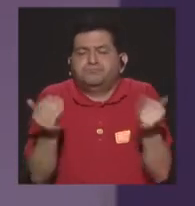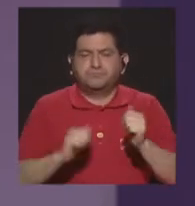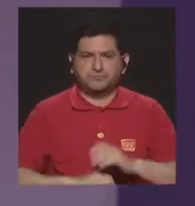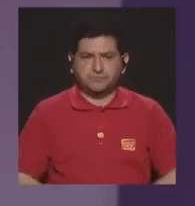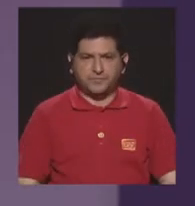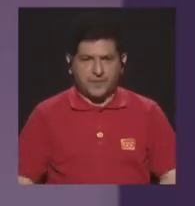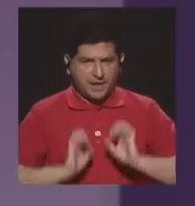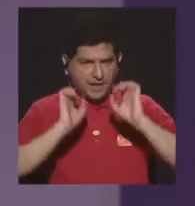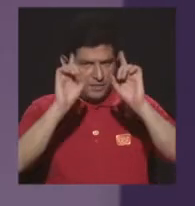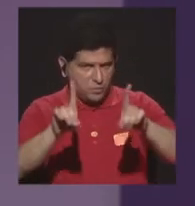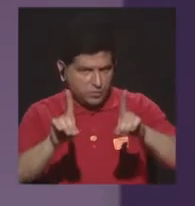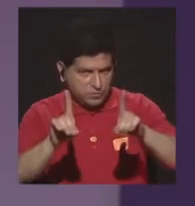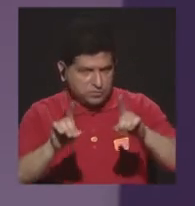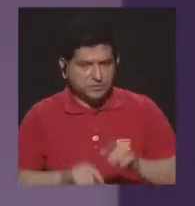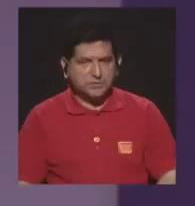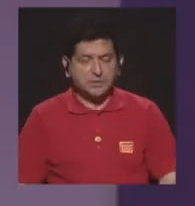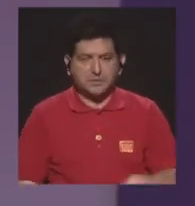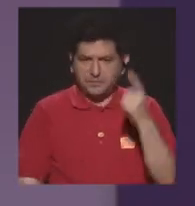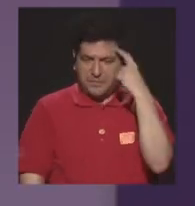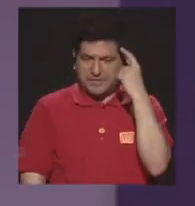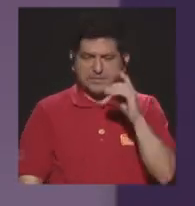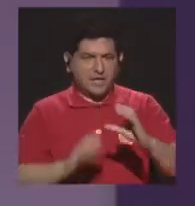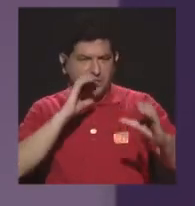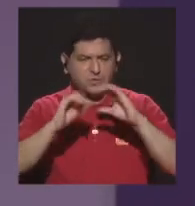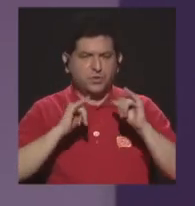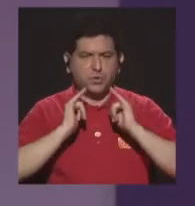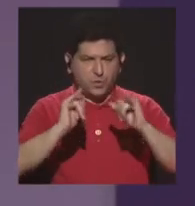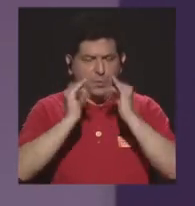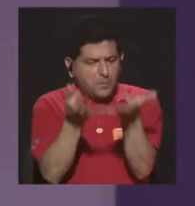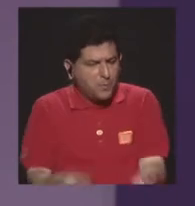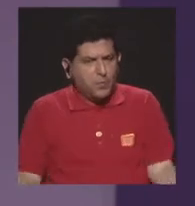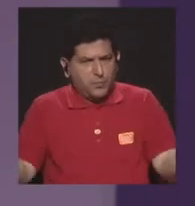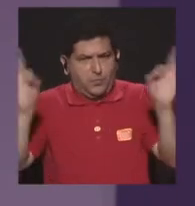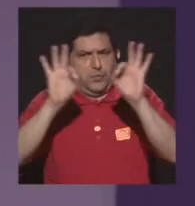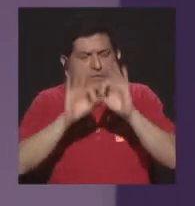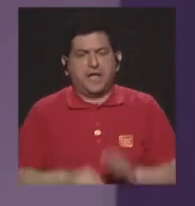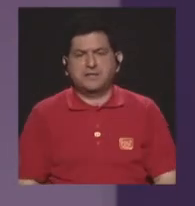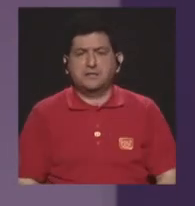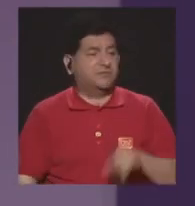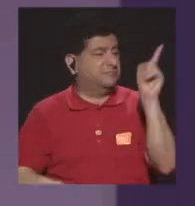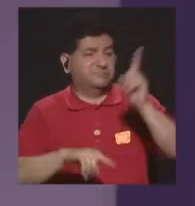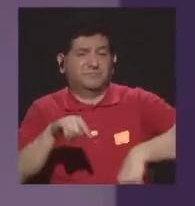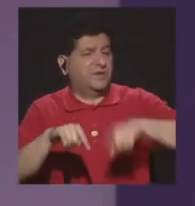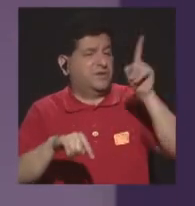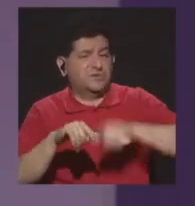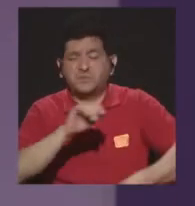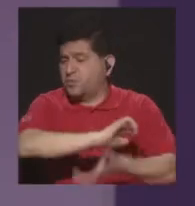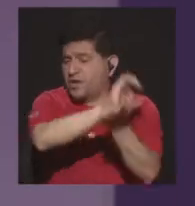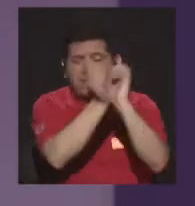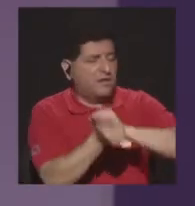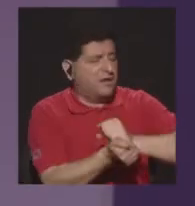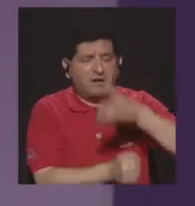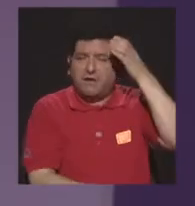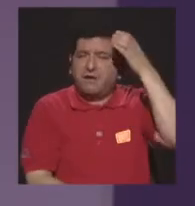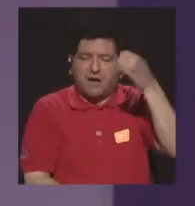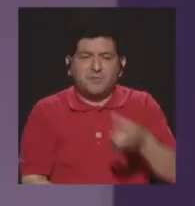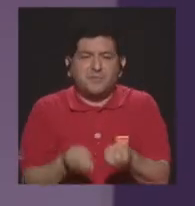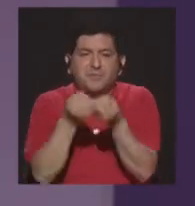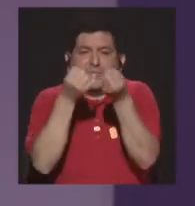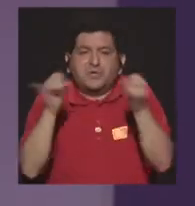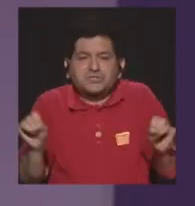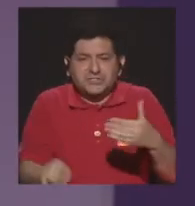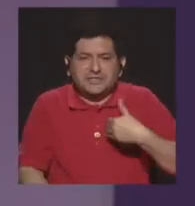La educación para la comunicación con igualdad es fundamental, y no vamos a lograr hacer un cambio cultural si no